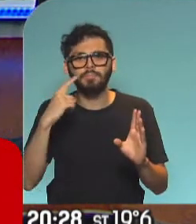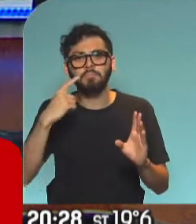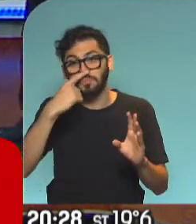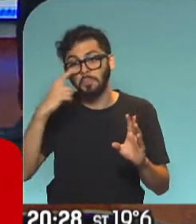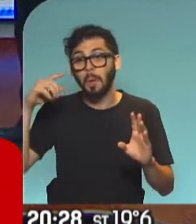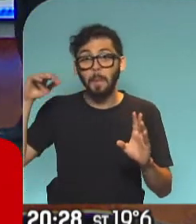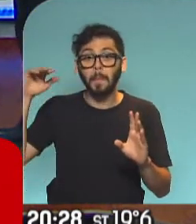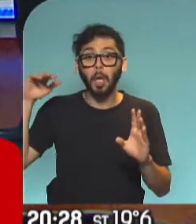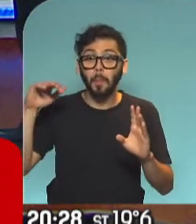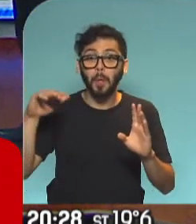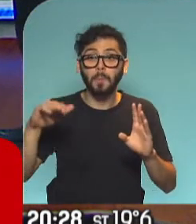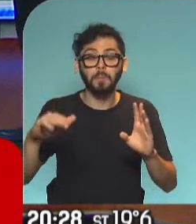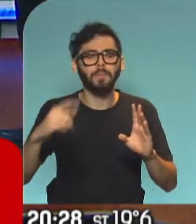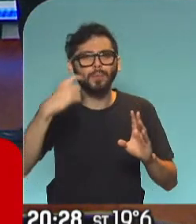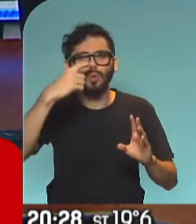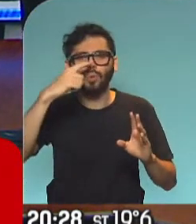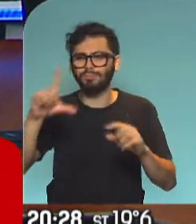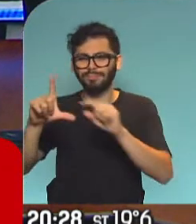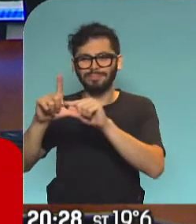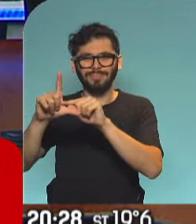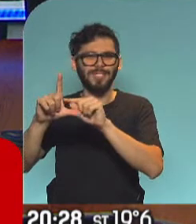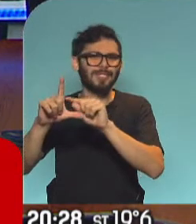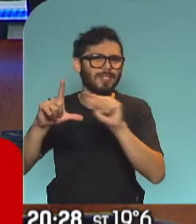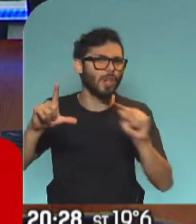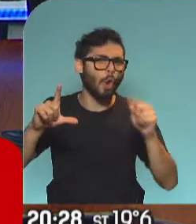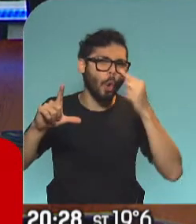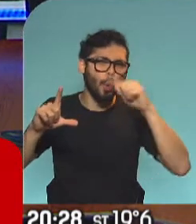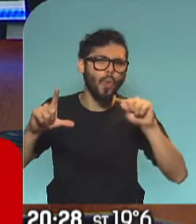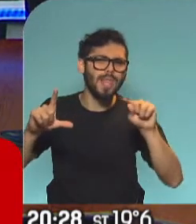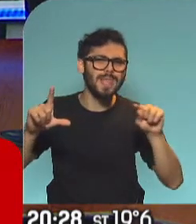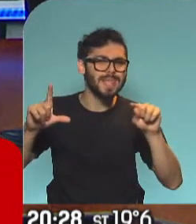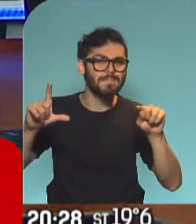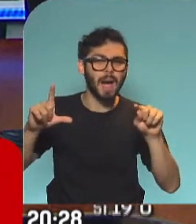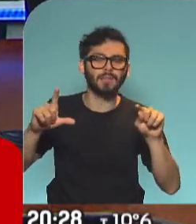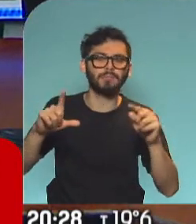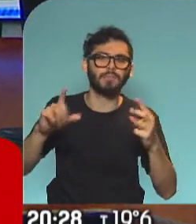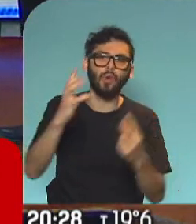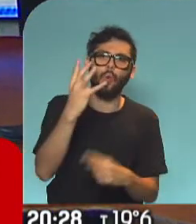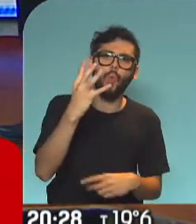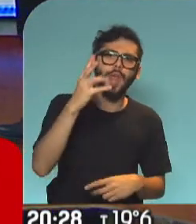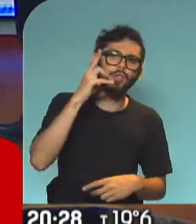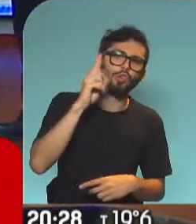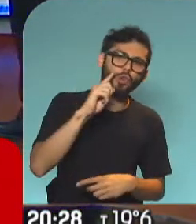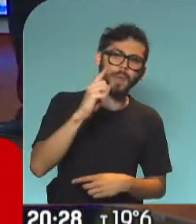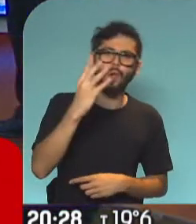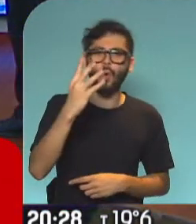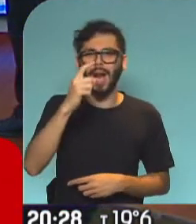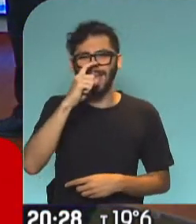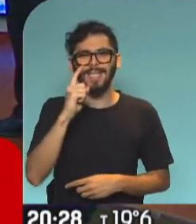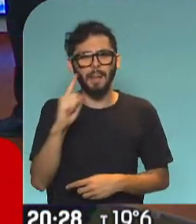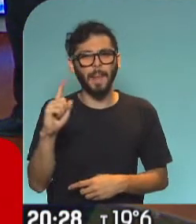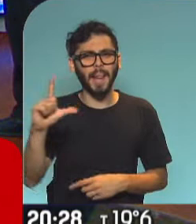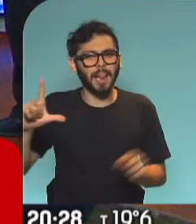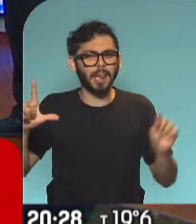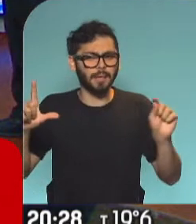ido bajando. Estas dos últimas semanas estamos más o menos entre 48.000 y 47.000. Hemos bajado muy poquito